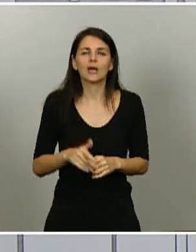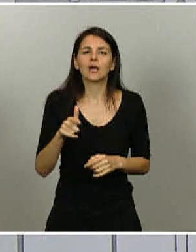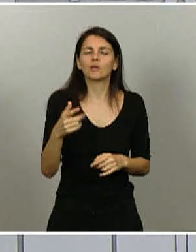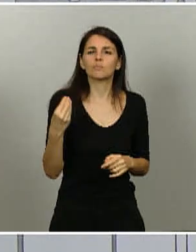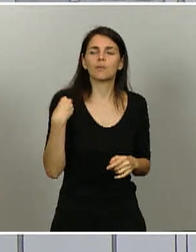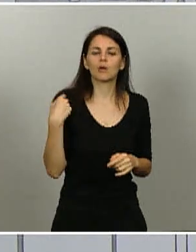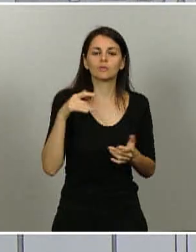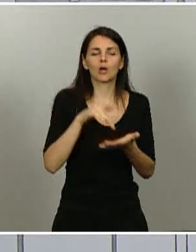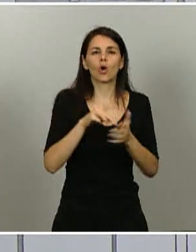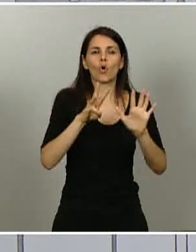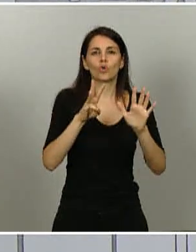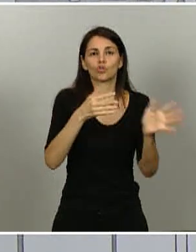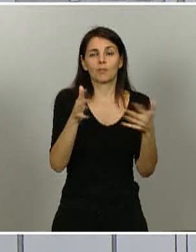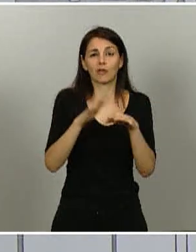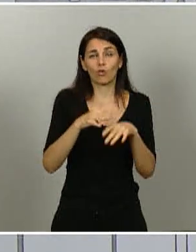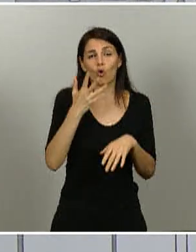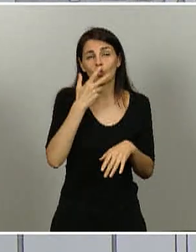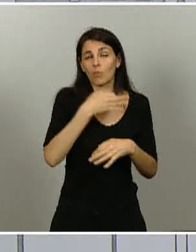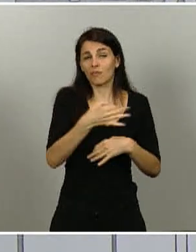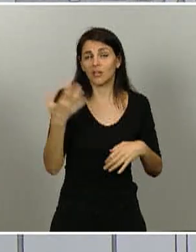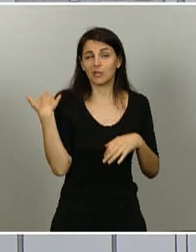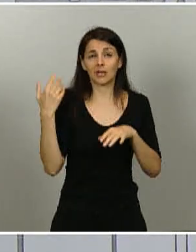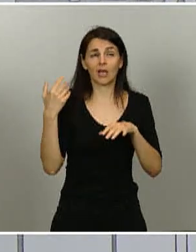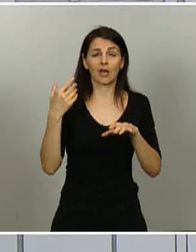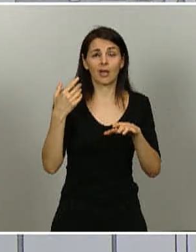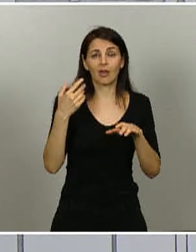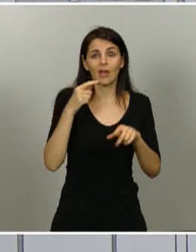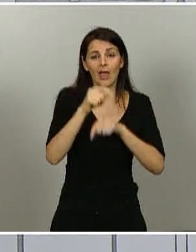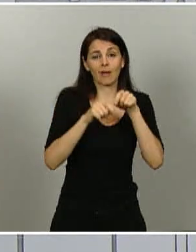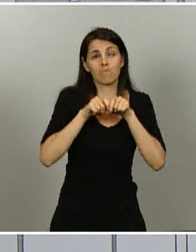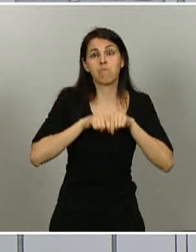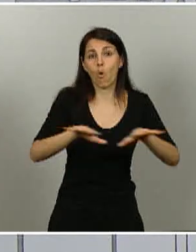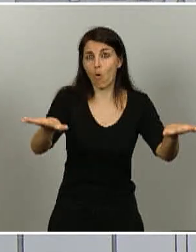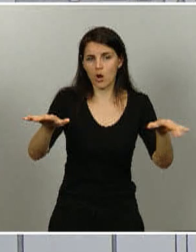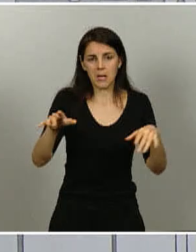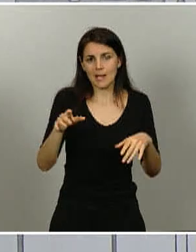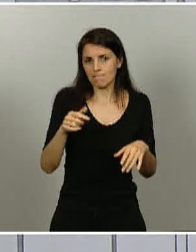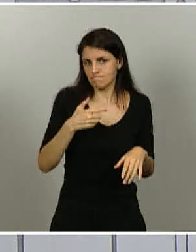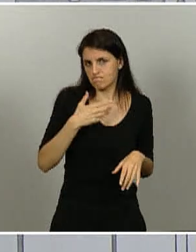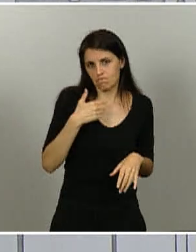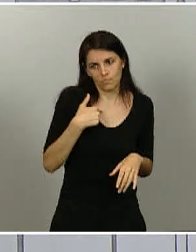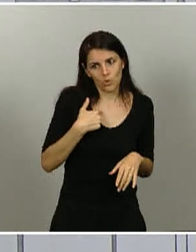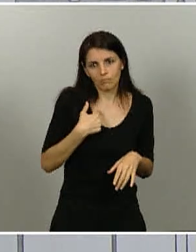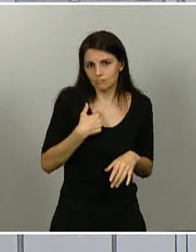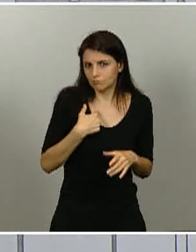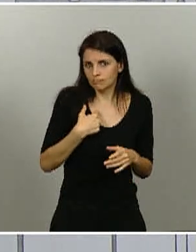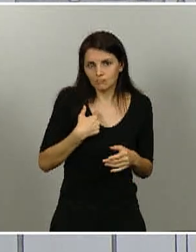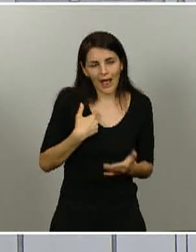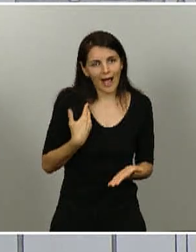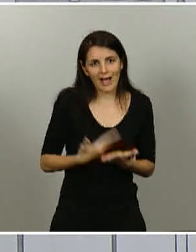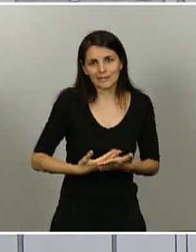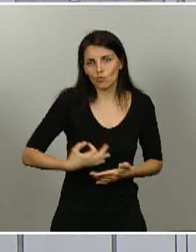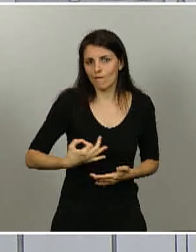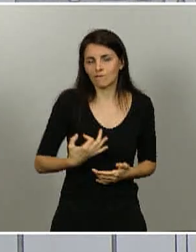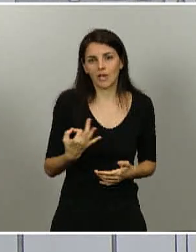no, les puedo asegurar que siempre hemos actuado valorando muy, muy detalladamente toda la